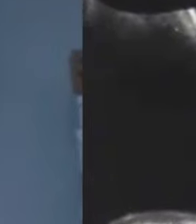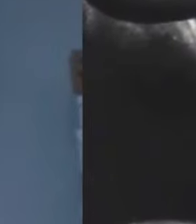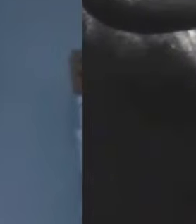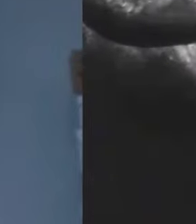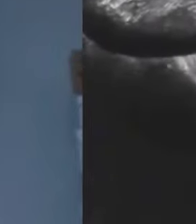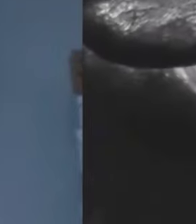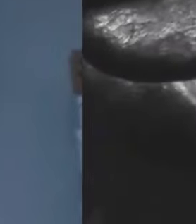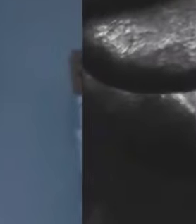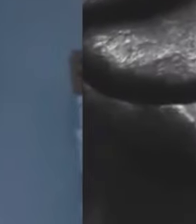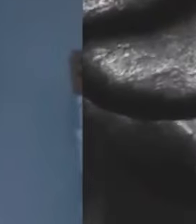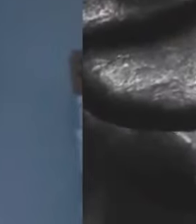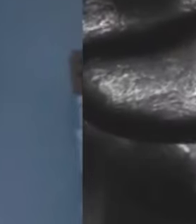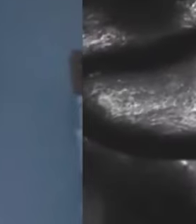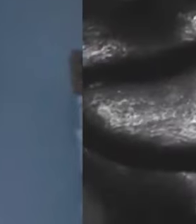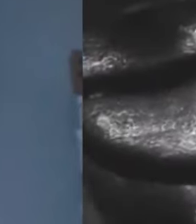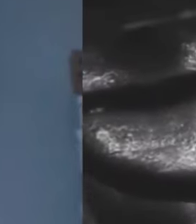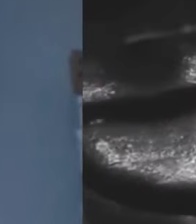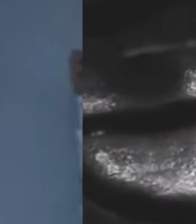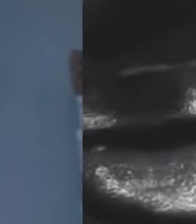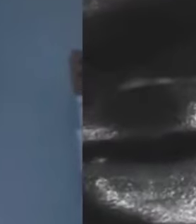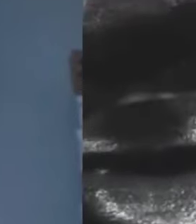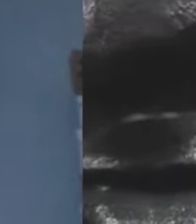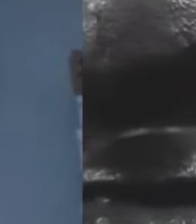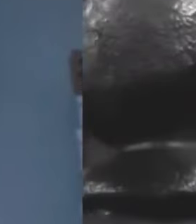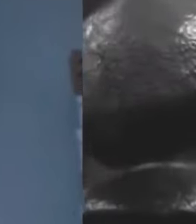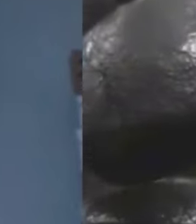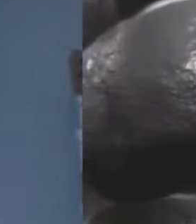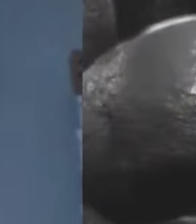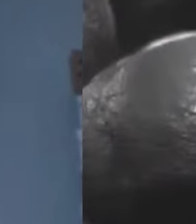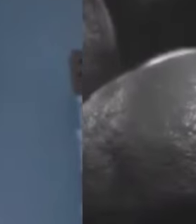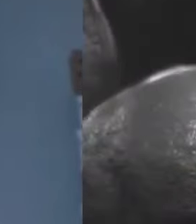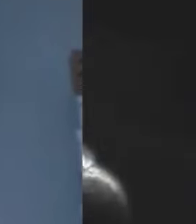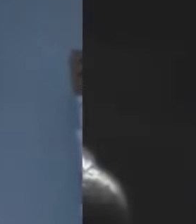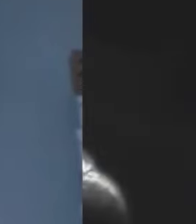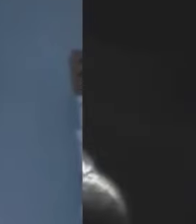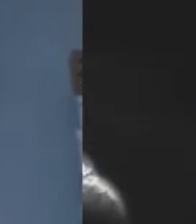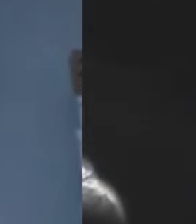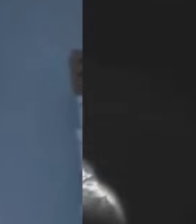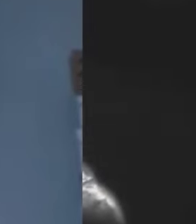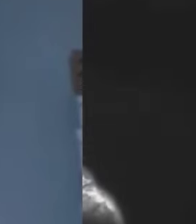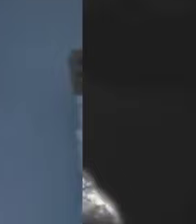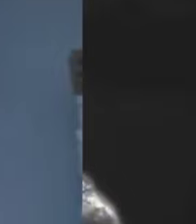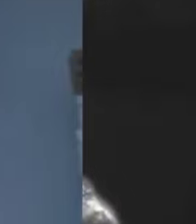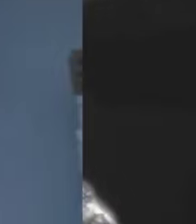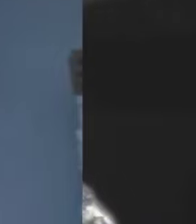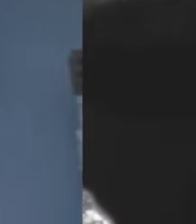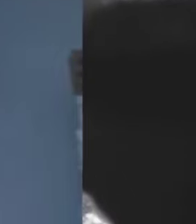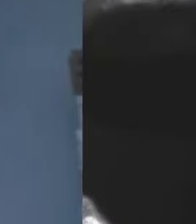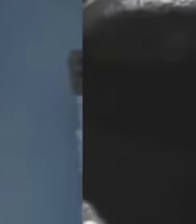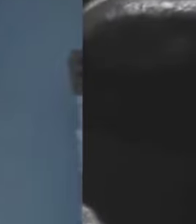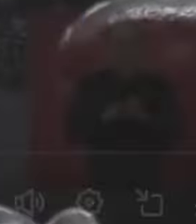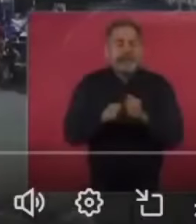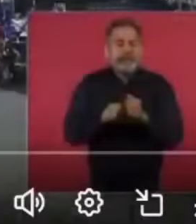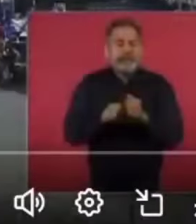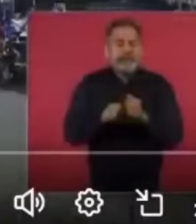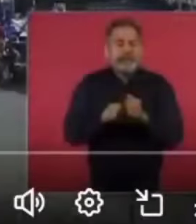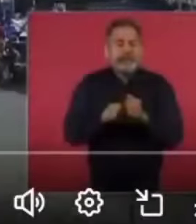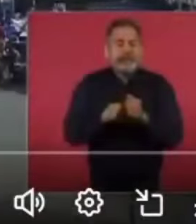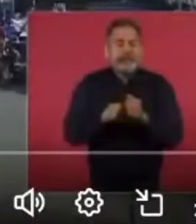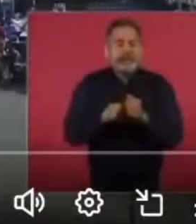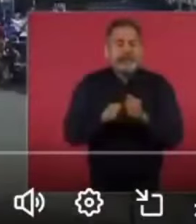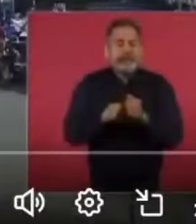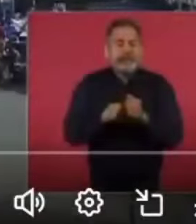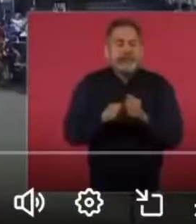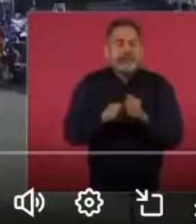enorme, posiblemente, mi estimada Divina Kitty. Si me lo permiten, vamos a escuchar al presidente de la República, Andrés